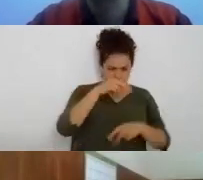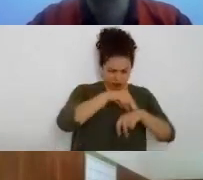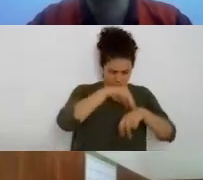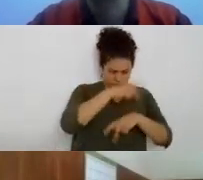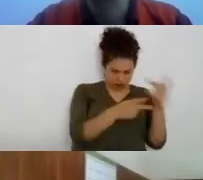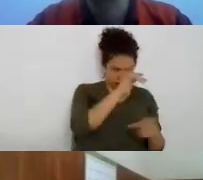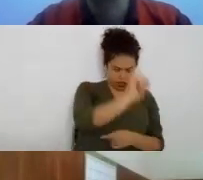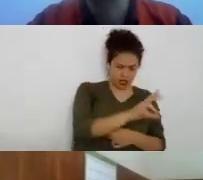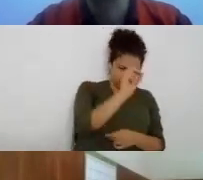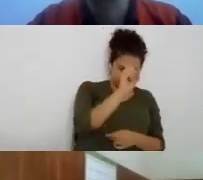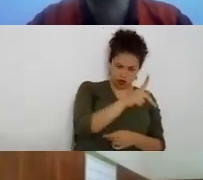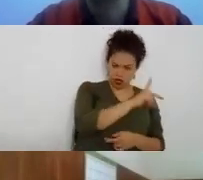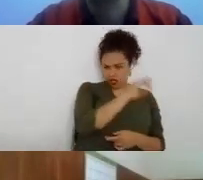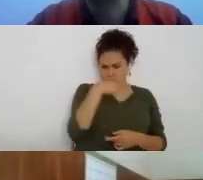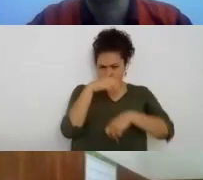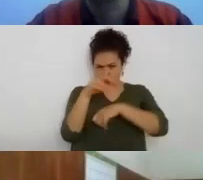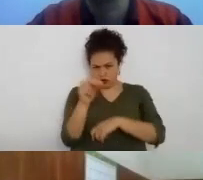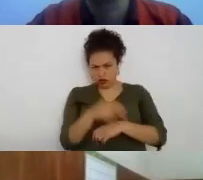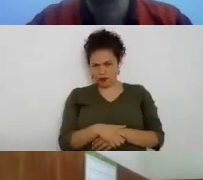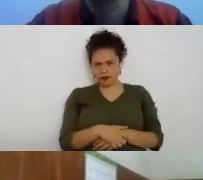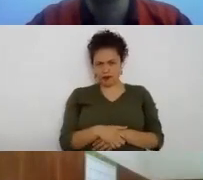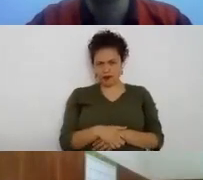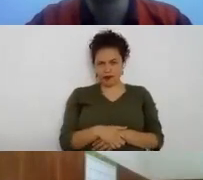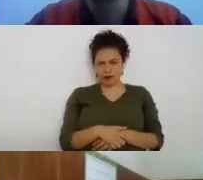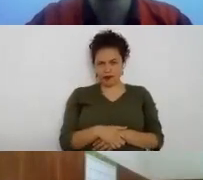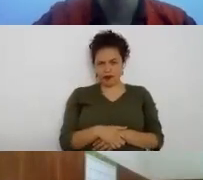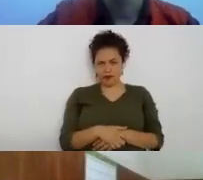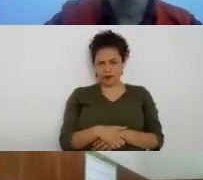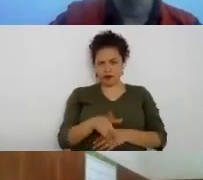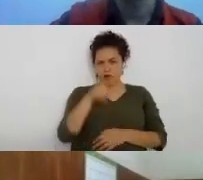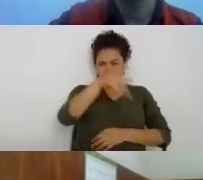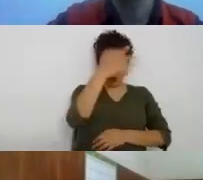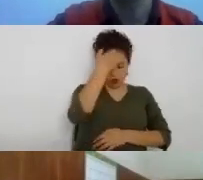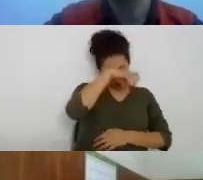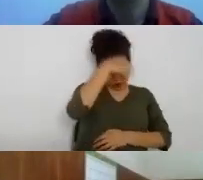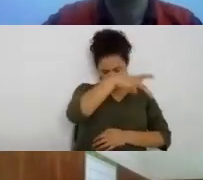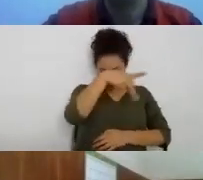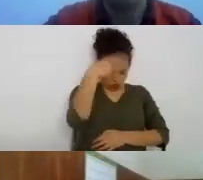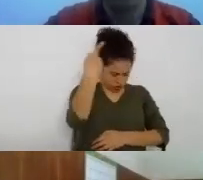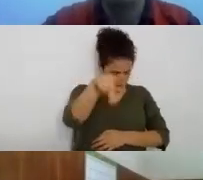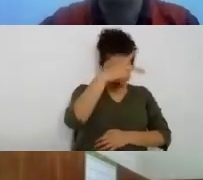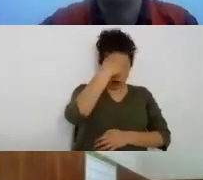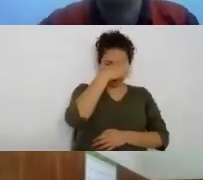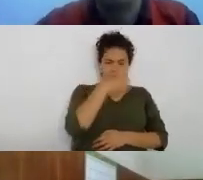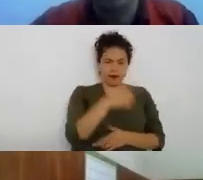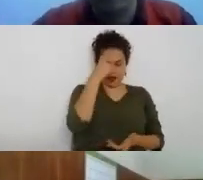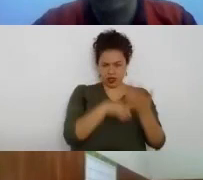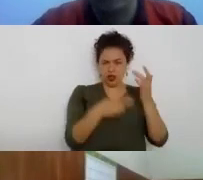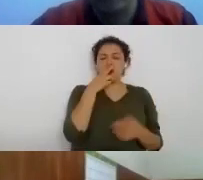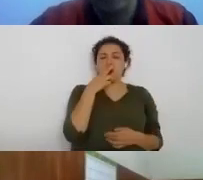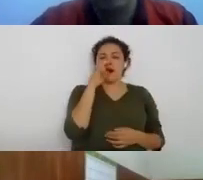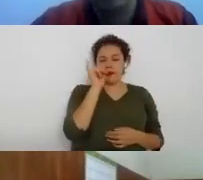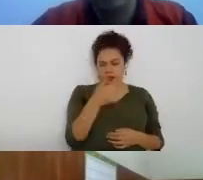dice sí, ok, y si no, pues no la pongo. Pero tú, digamos, como experiencia personal, ¿crees que son útiles